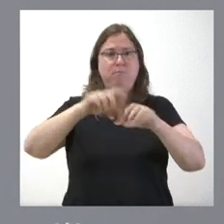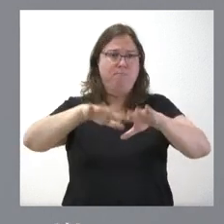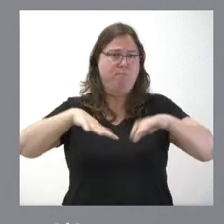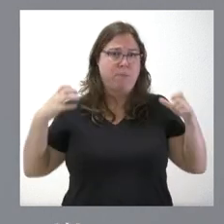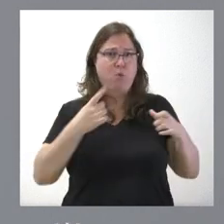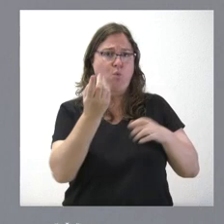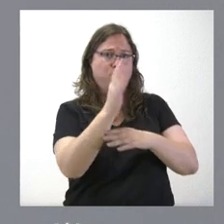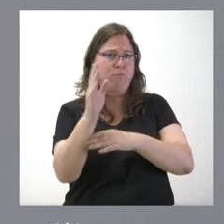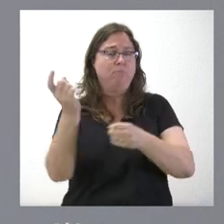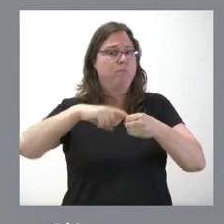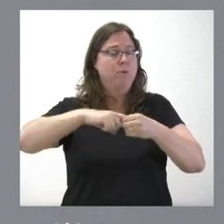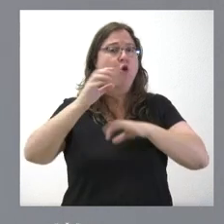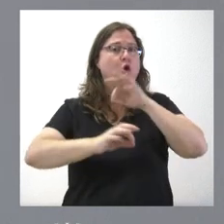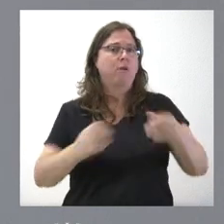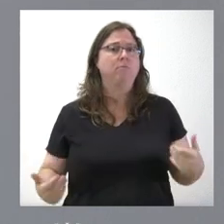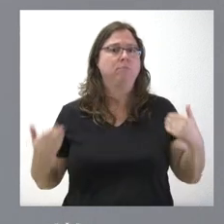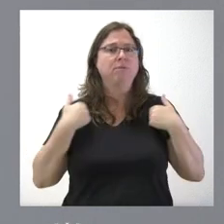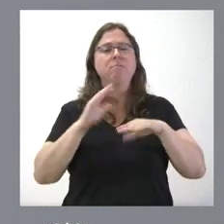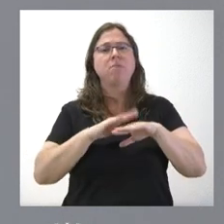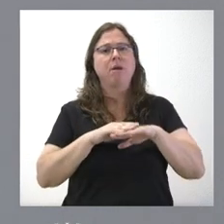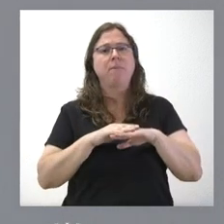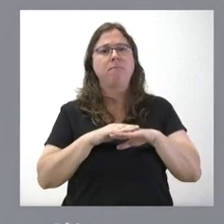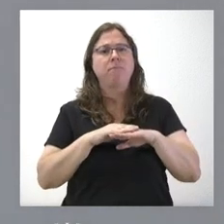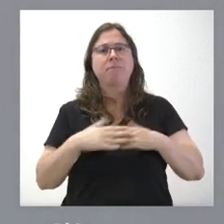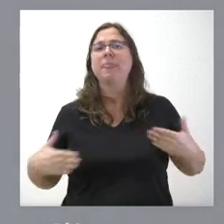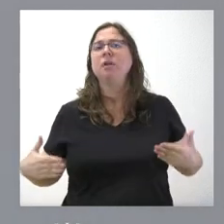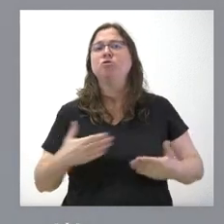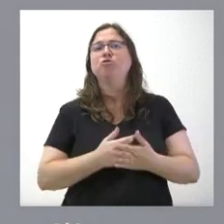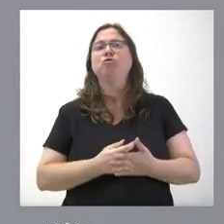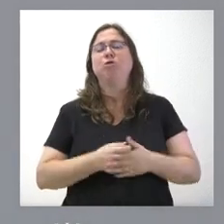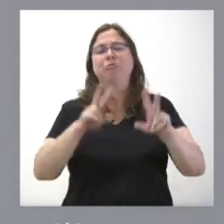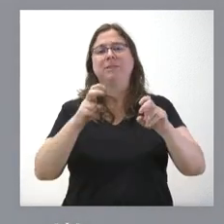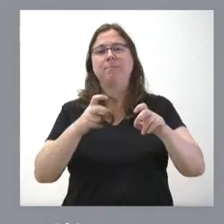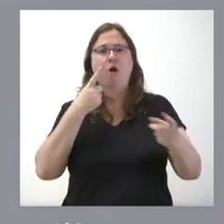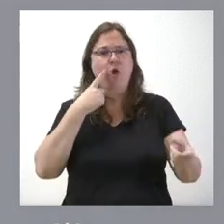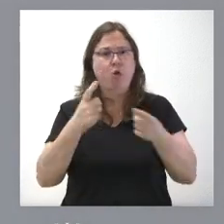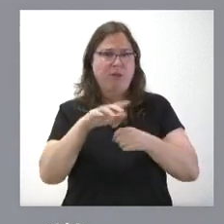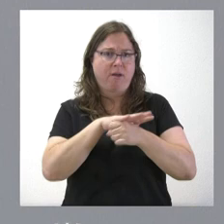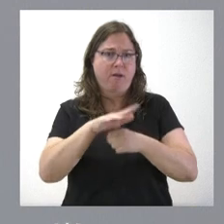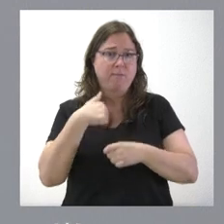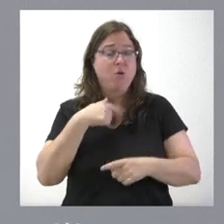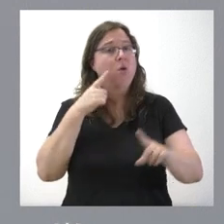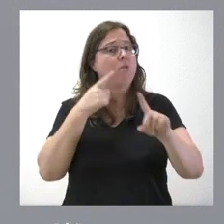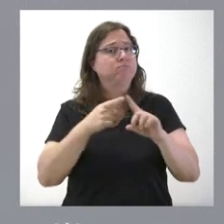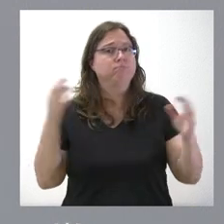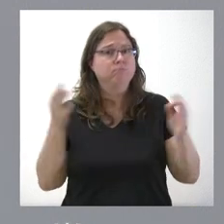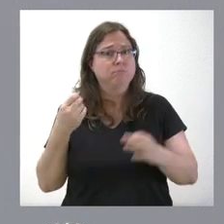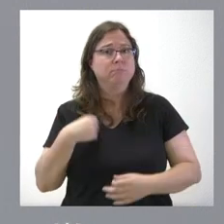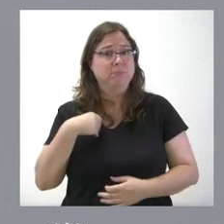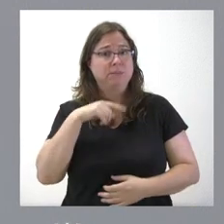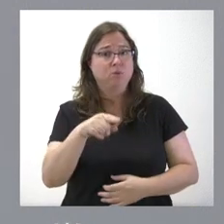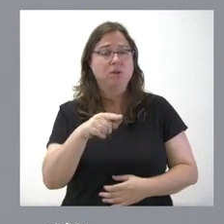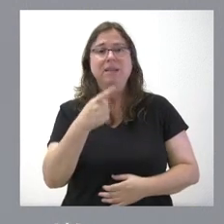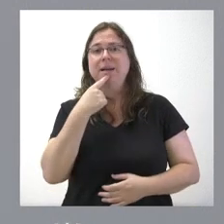y que es el órgano encargado de fijar todo lo que es el mecanismo de coordinación en este ámbito a cuyos fines como consecuencia de ello se